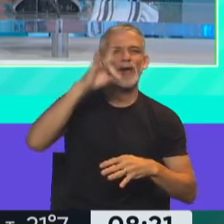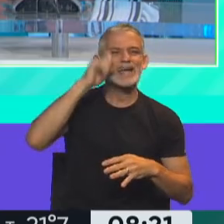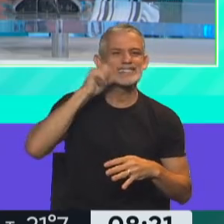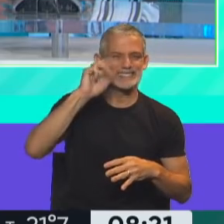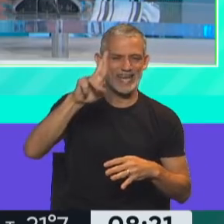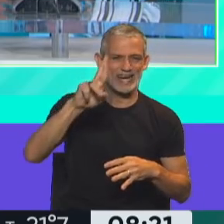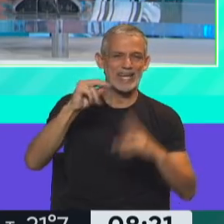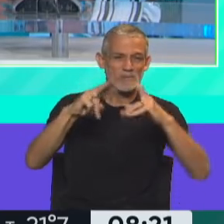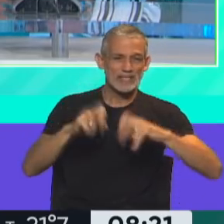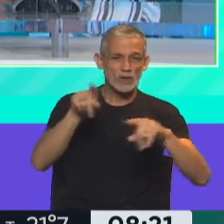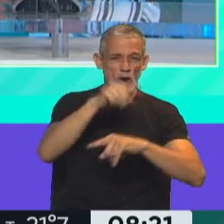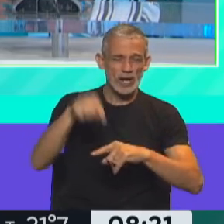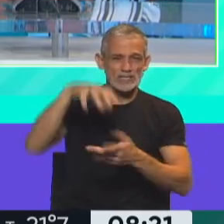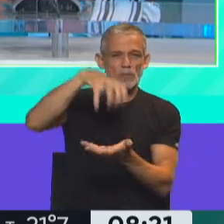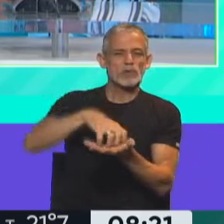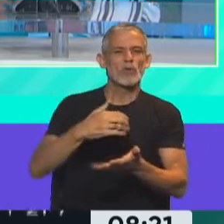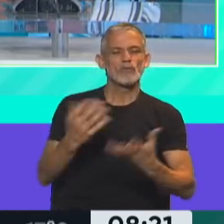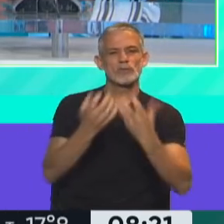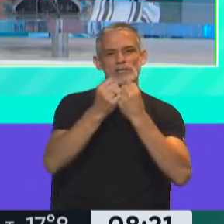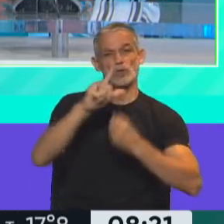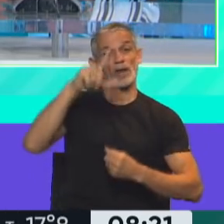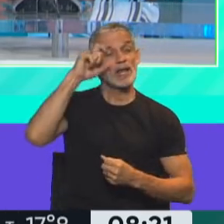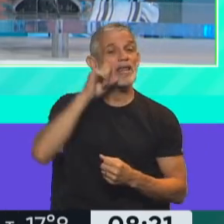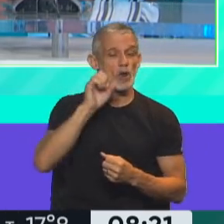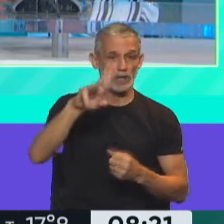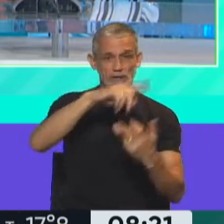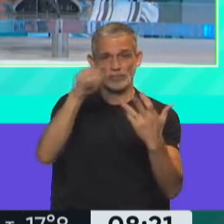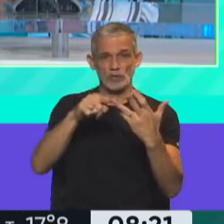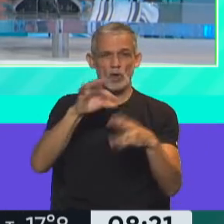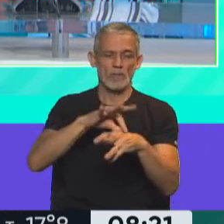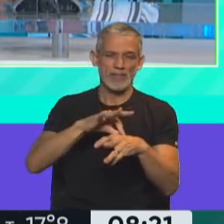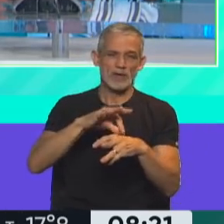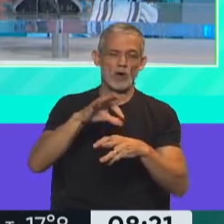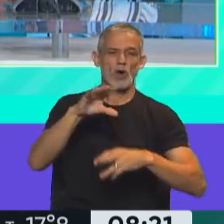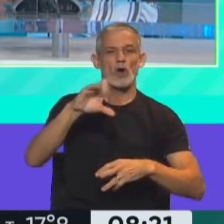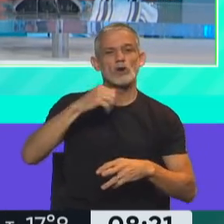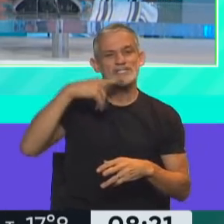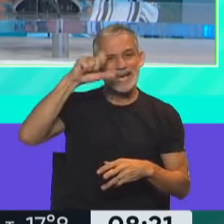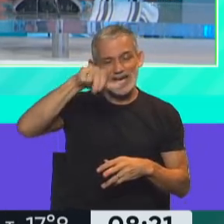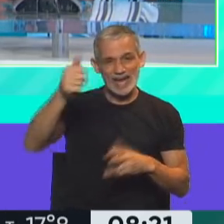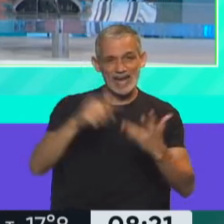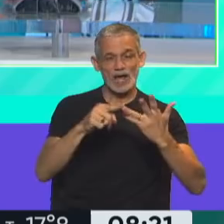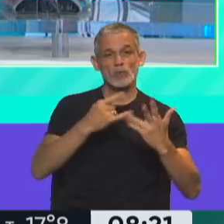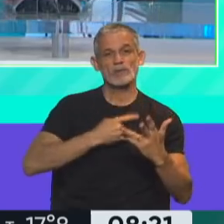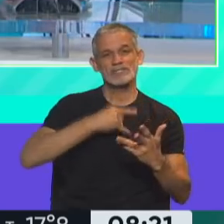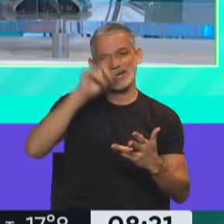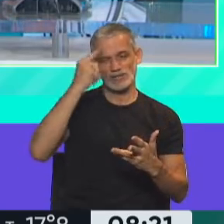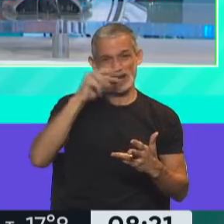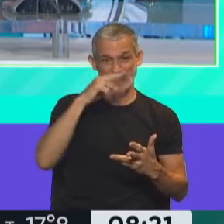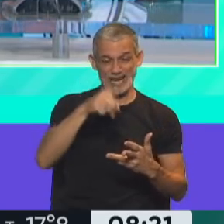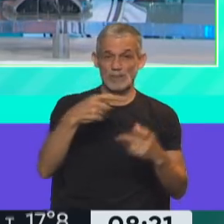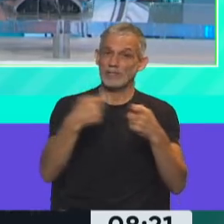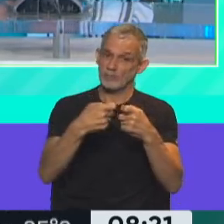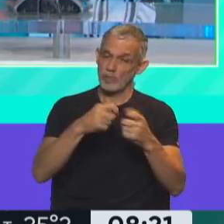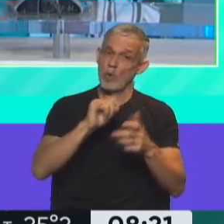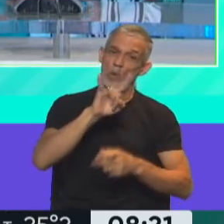un investigador de CONICET en Fundación Leluar, del doctor Docena, un investigador del CONICET en la Universidad Nacional de La Plata, en consorcio con la